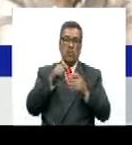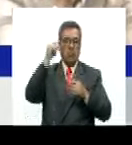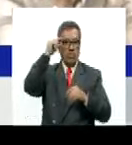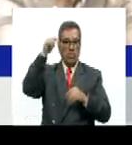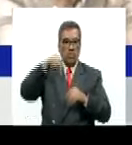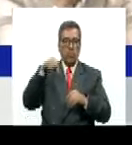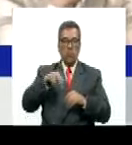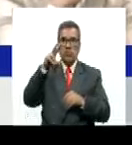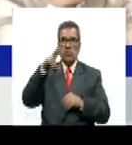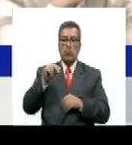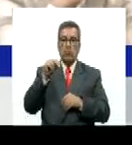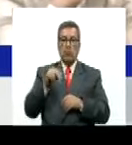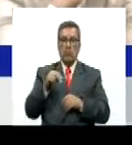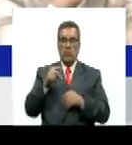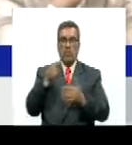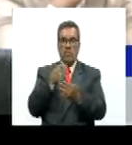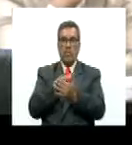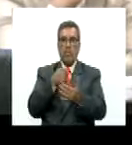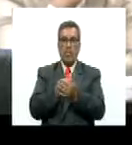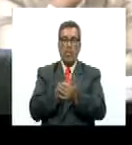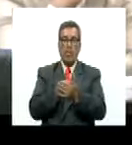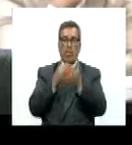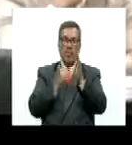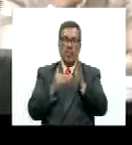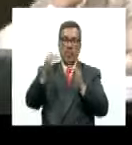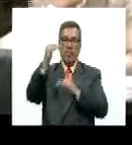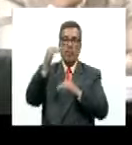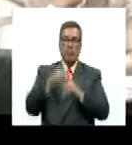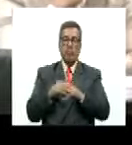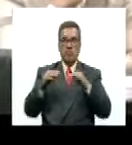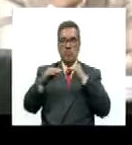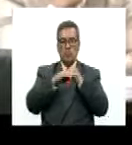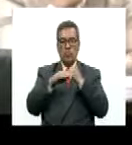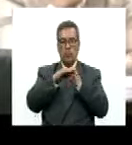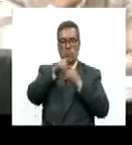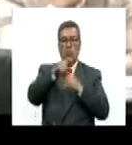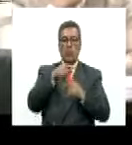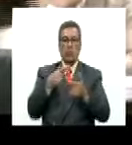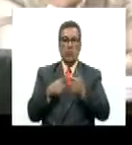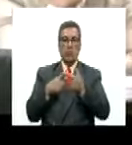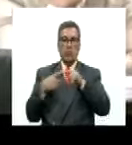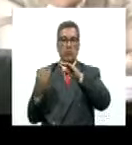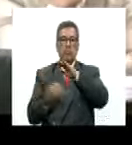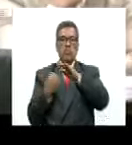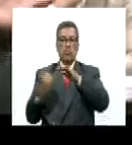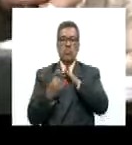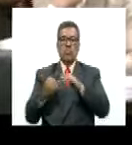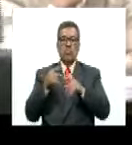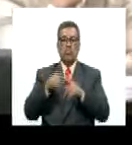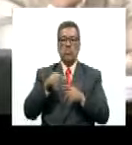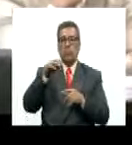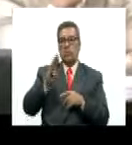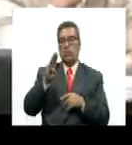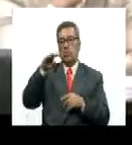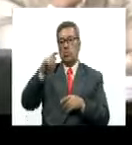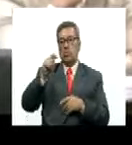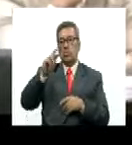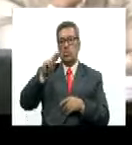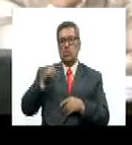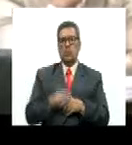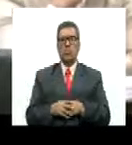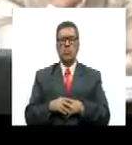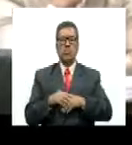no es la moneda hegemónica. E igualmente ocurre con todas las instituciones de Bretton Woods que le servían